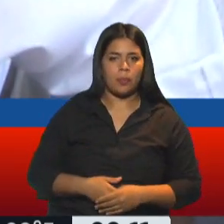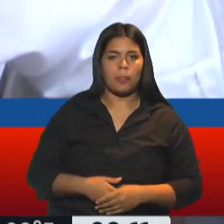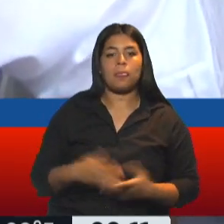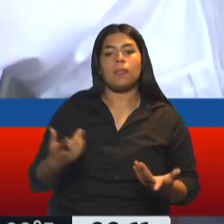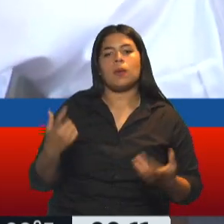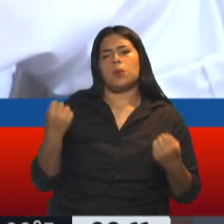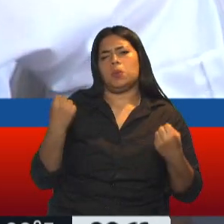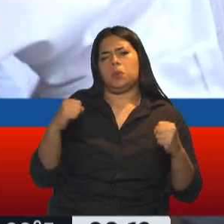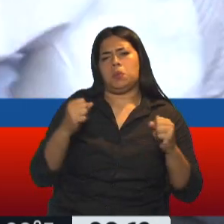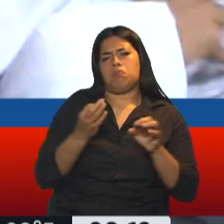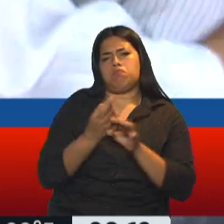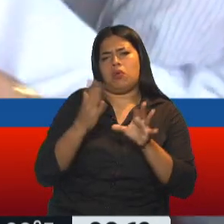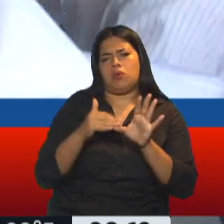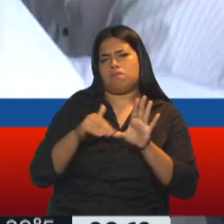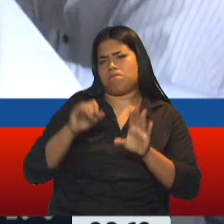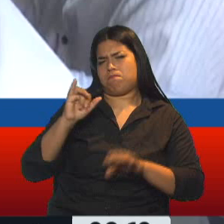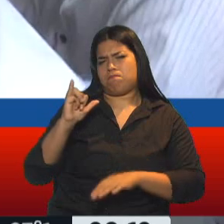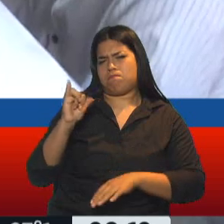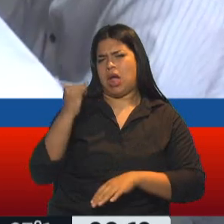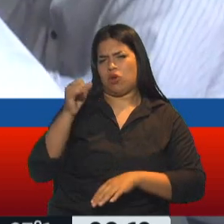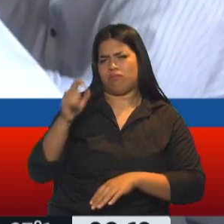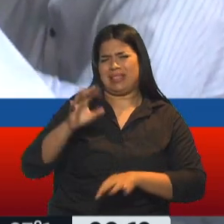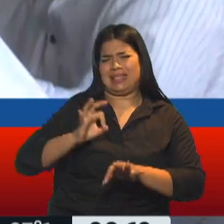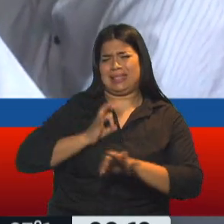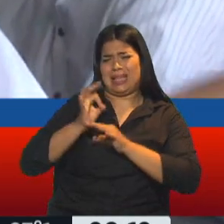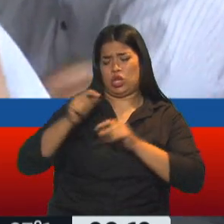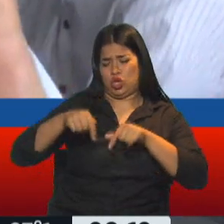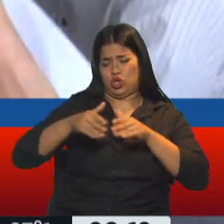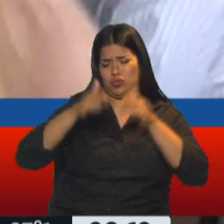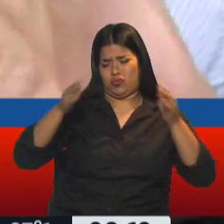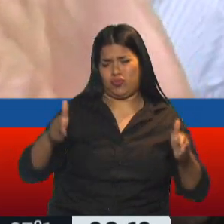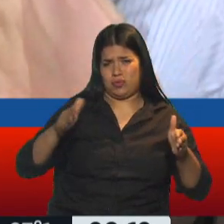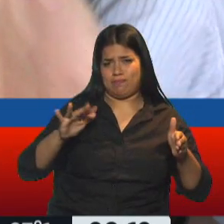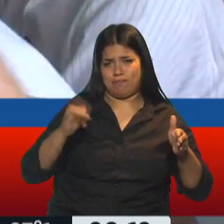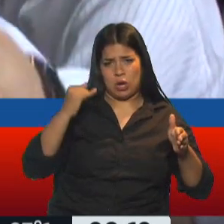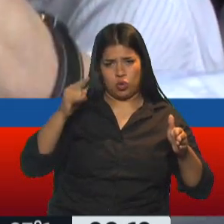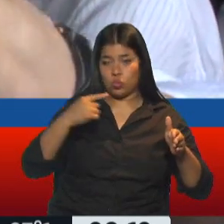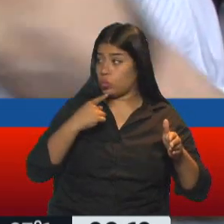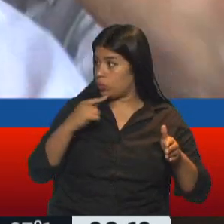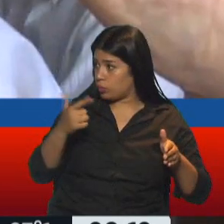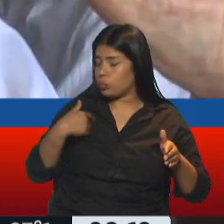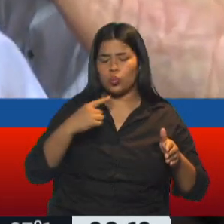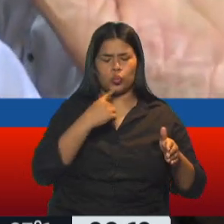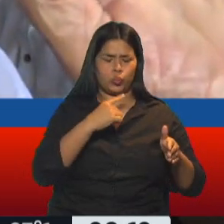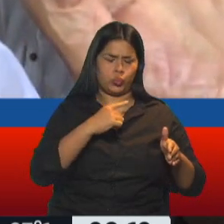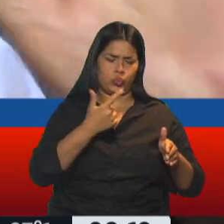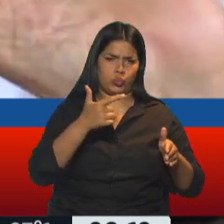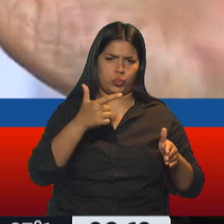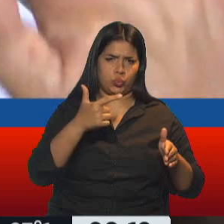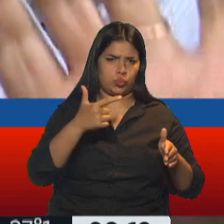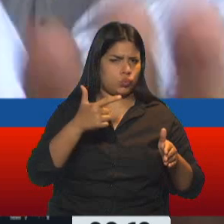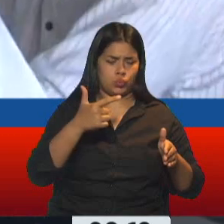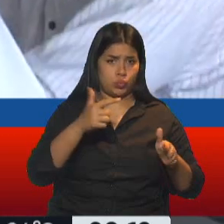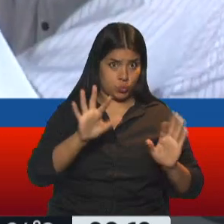siglo. El deportista del siglo. Sin duda. Sin duda. Pero ninguna duda.